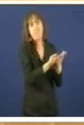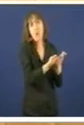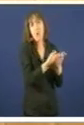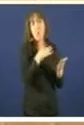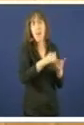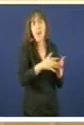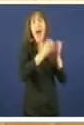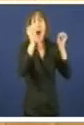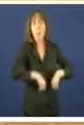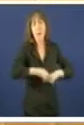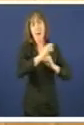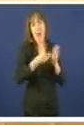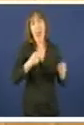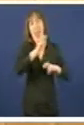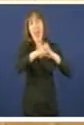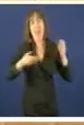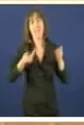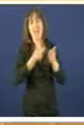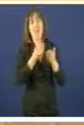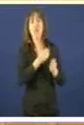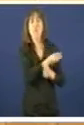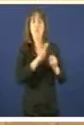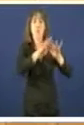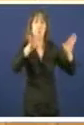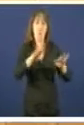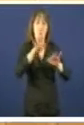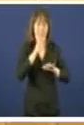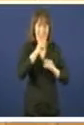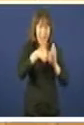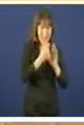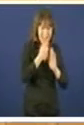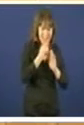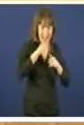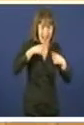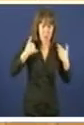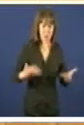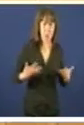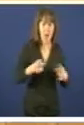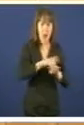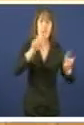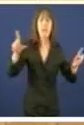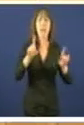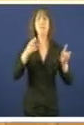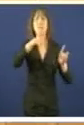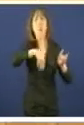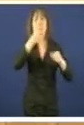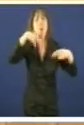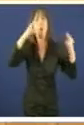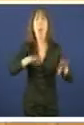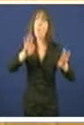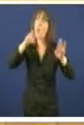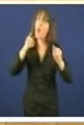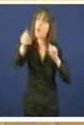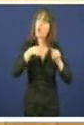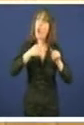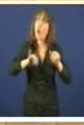Porque o que fai a lei é simplemente decir que neste momento a tele pública, pero é que non a blinda de futuras privatizacións. E nos proponemos que se